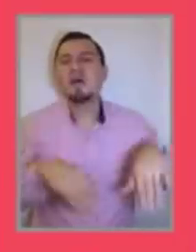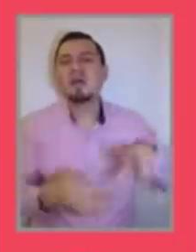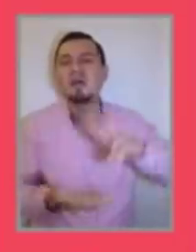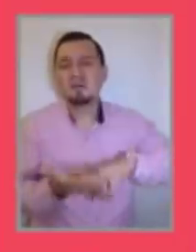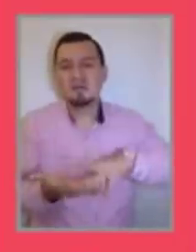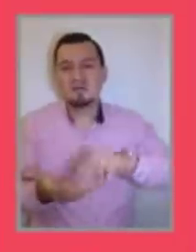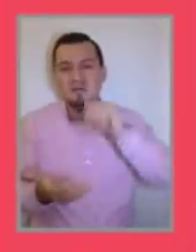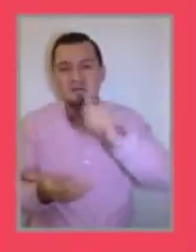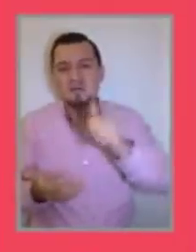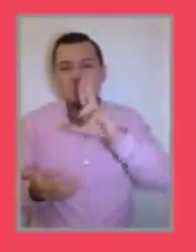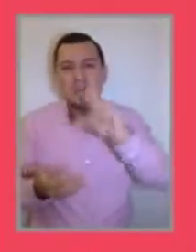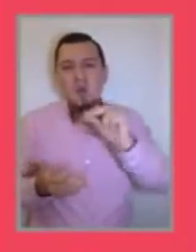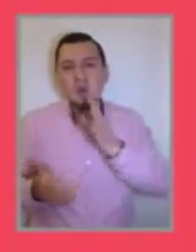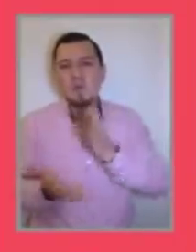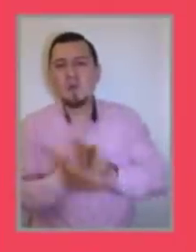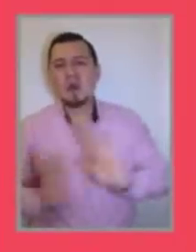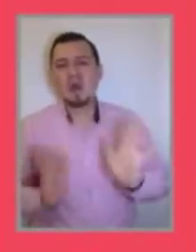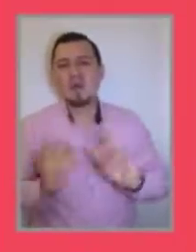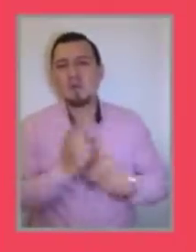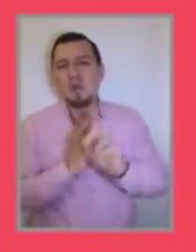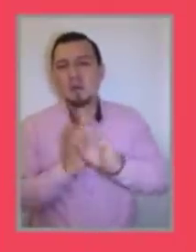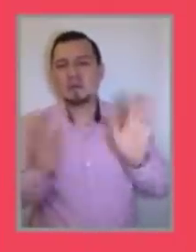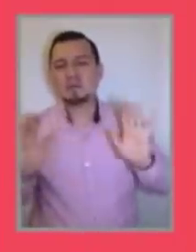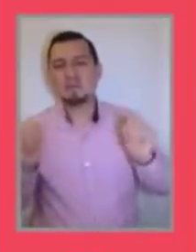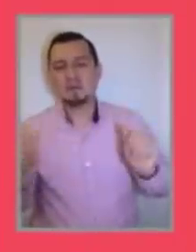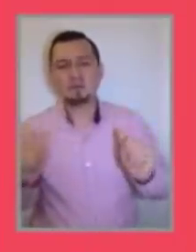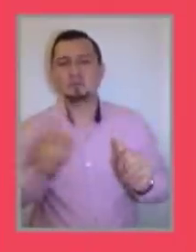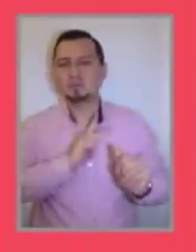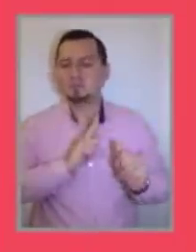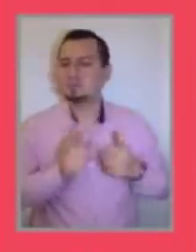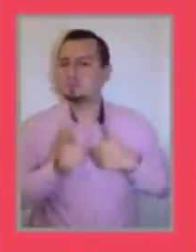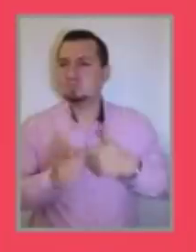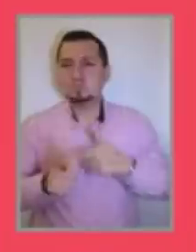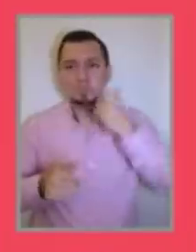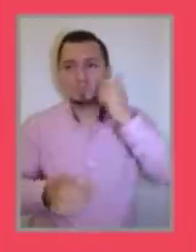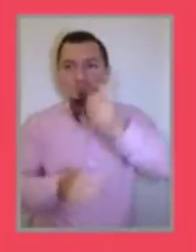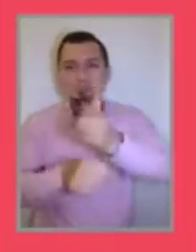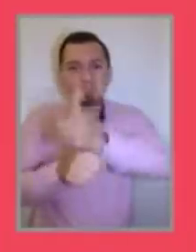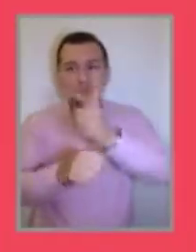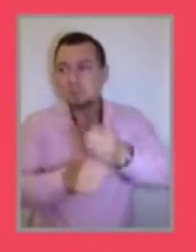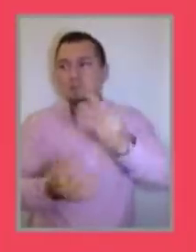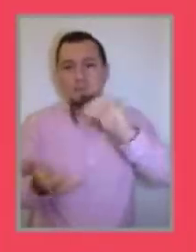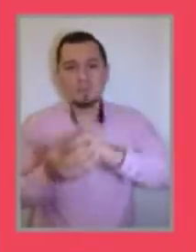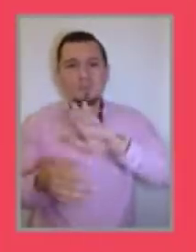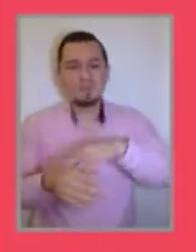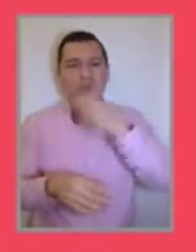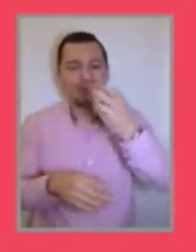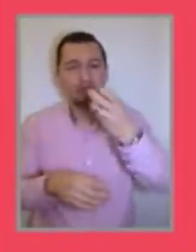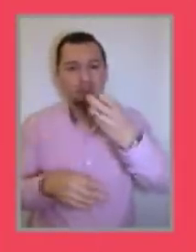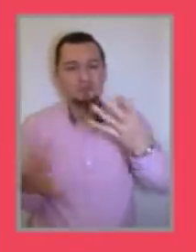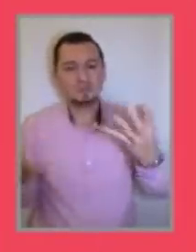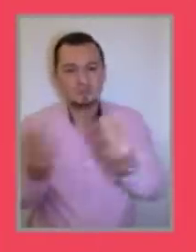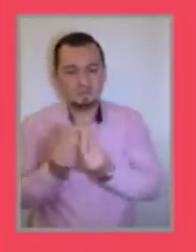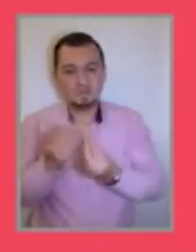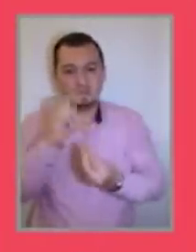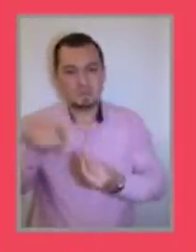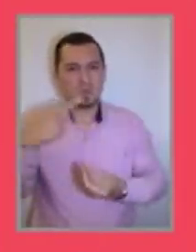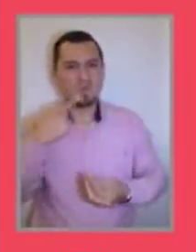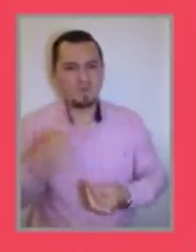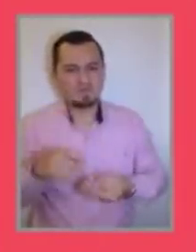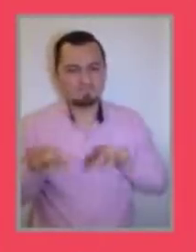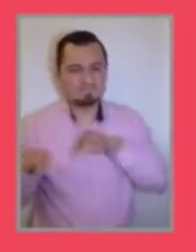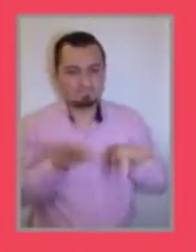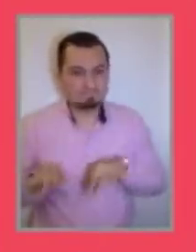el que prefirieron no meterse en problemas. Nosotros seguimos buscando y esperamos que este esfuerzo que estamos